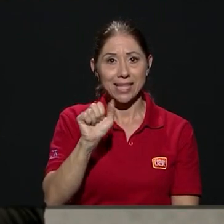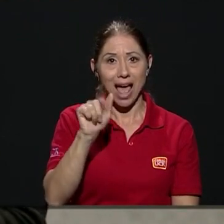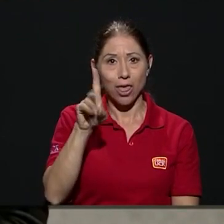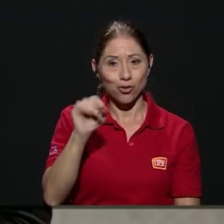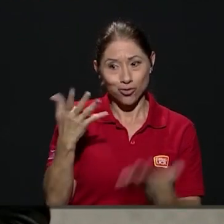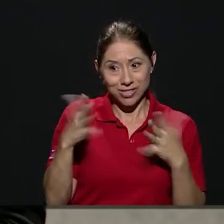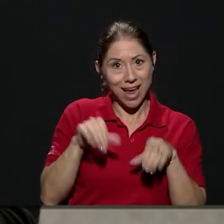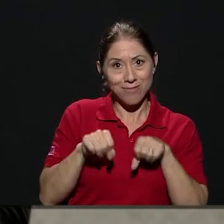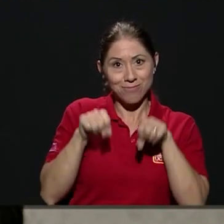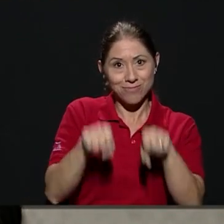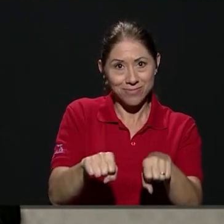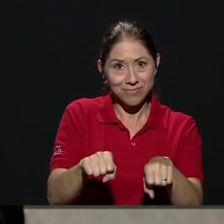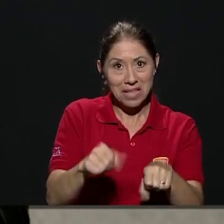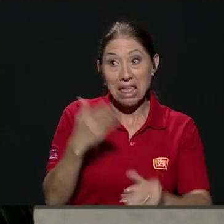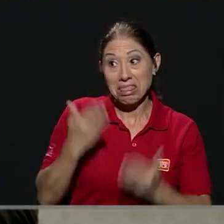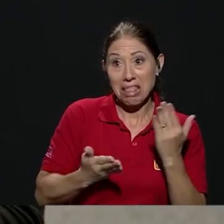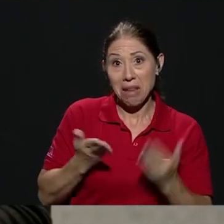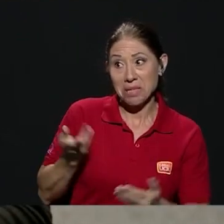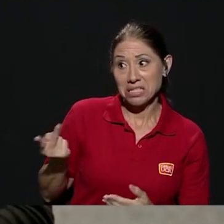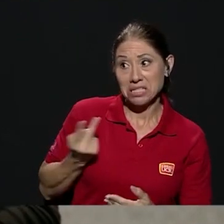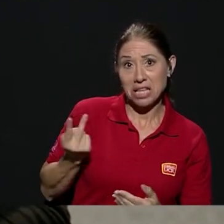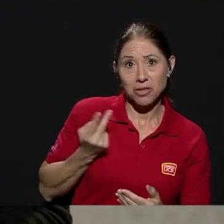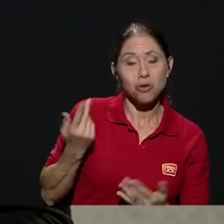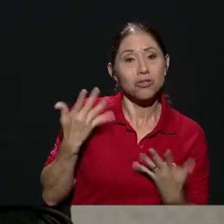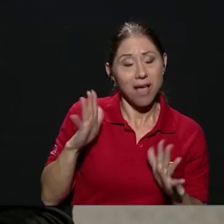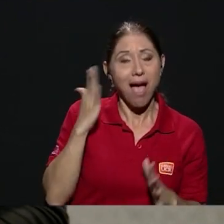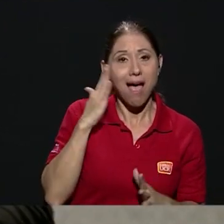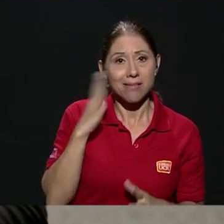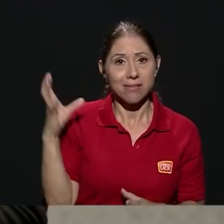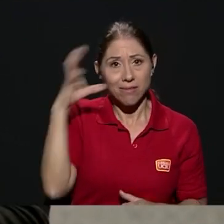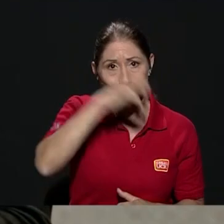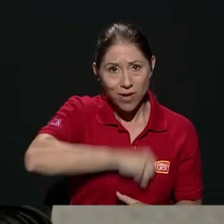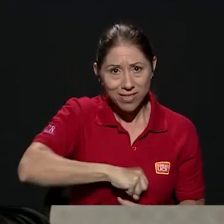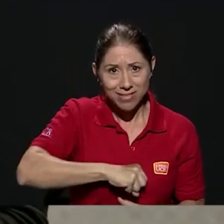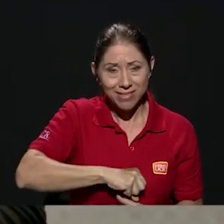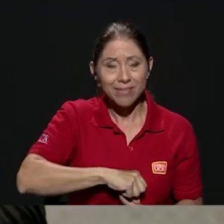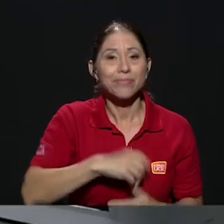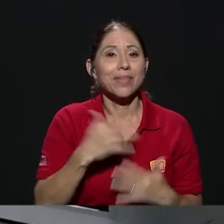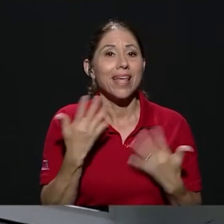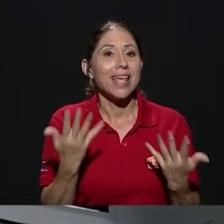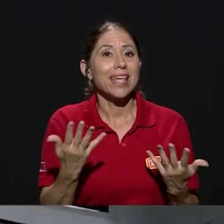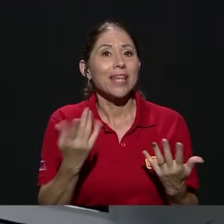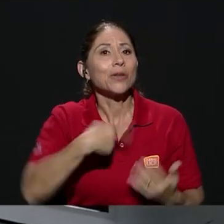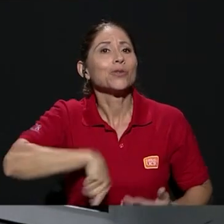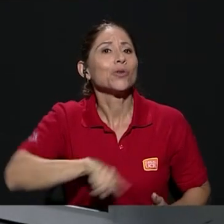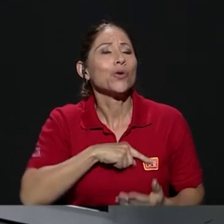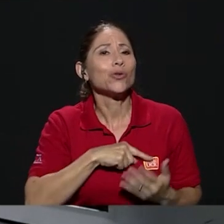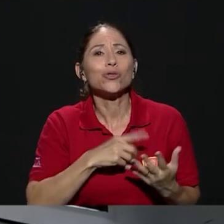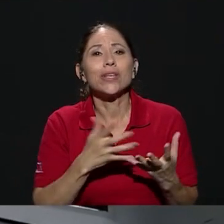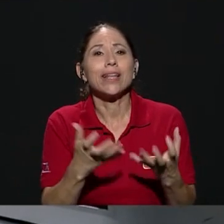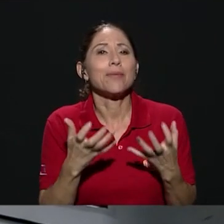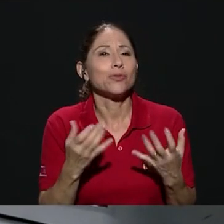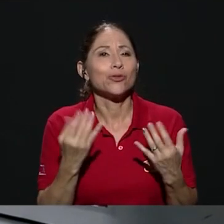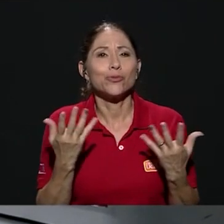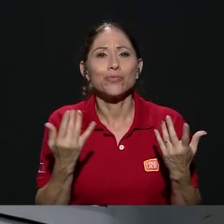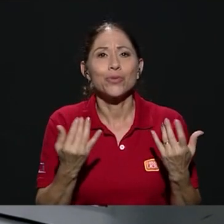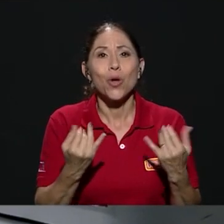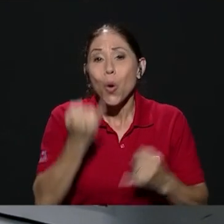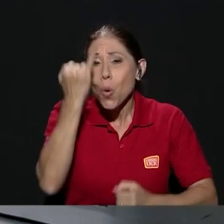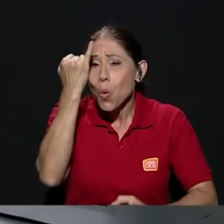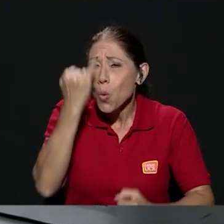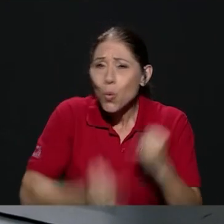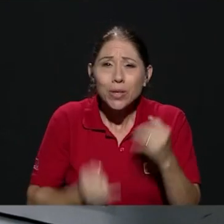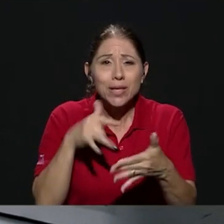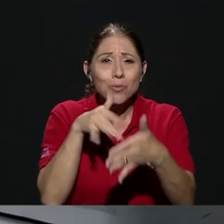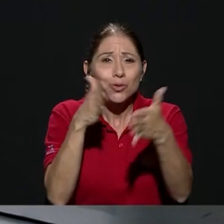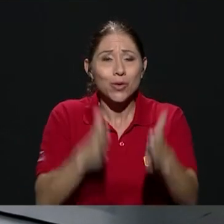siempre nos encontramos en el recorrido para lograr que hasta el último estudiante indígena que quiere